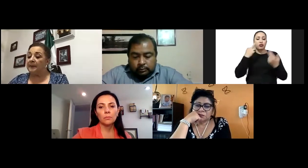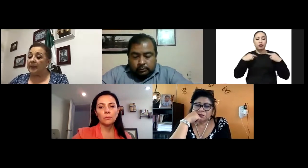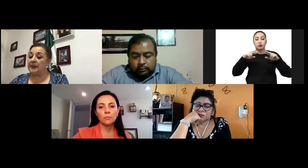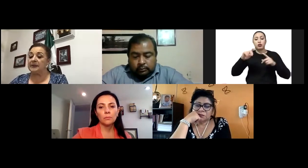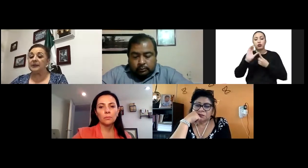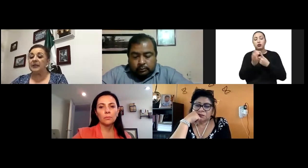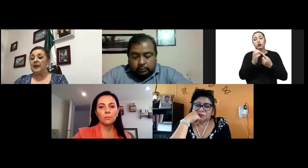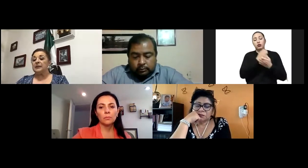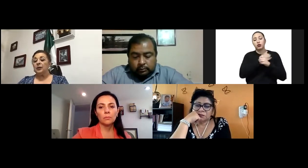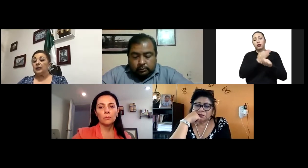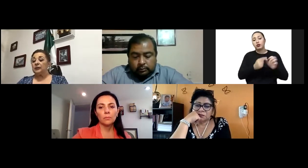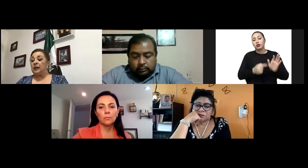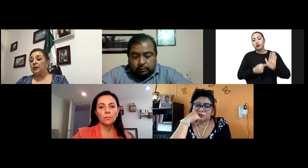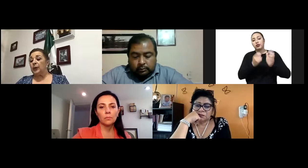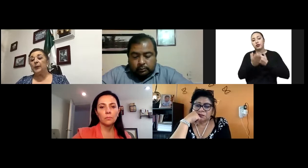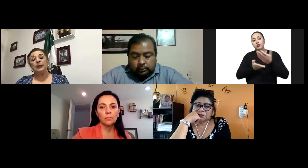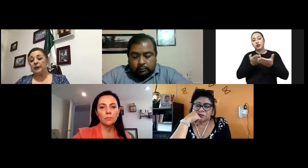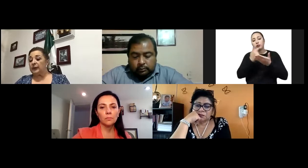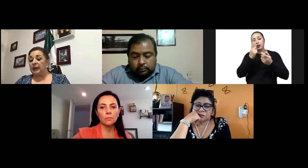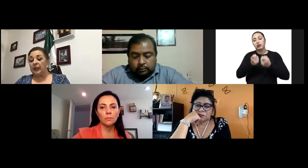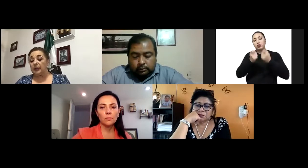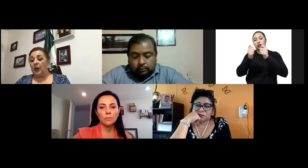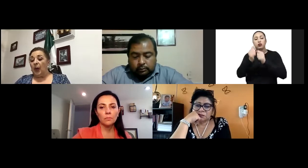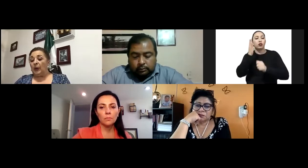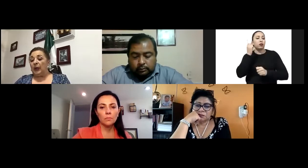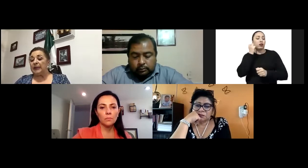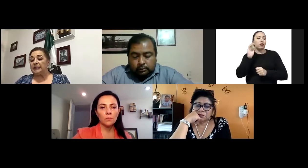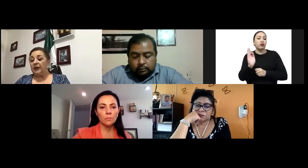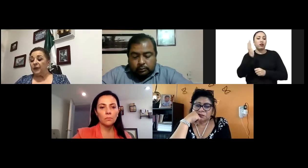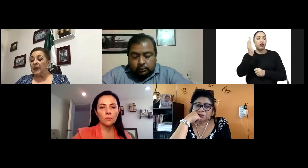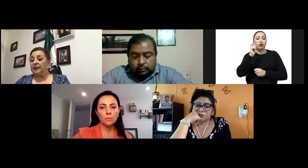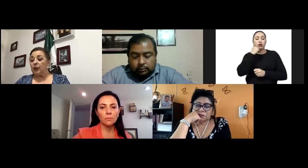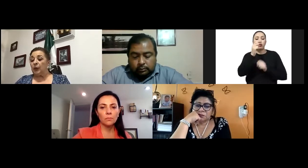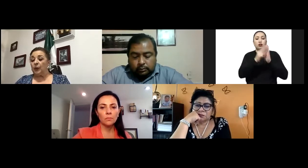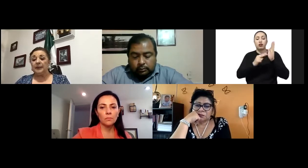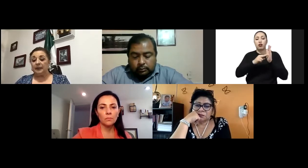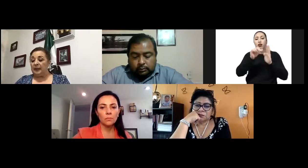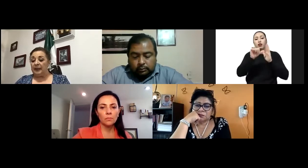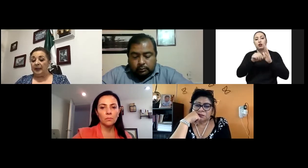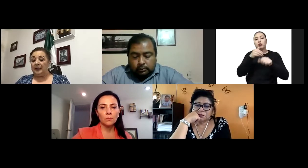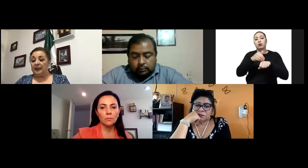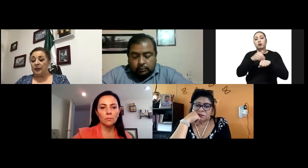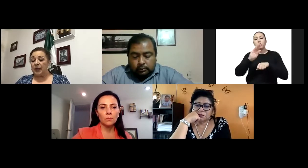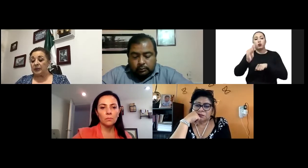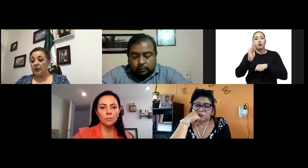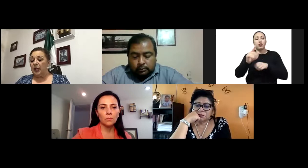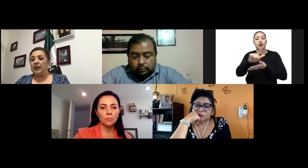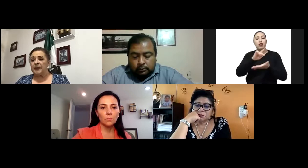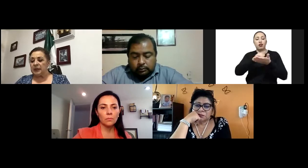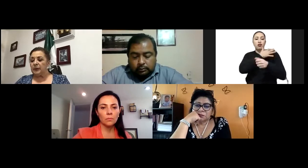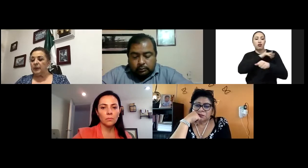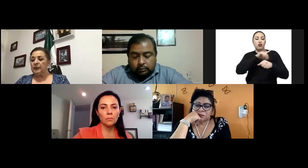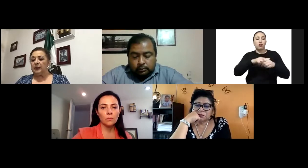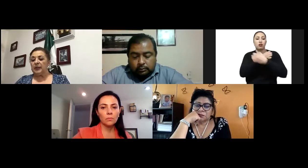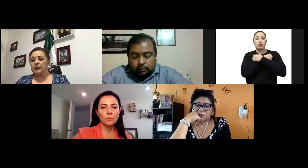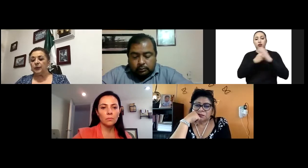el dictamen a la iniciativa ante el Congreso de la Unión por proyecto de decreto por el que se reforma el artículo 90 de la Ley General de Educación que